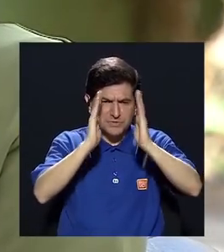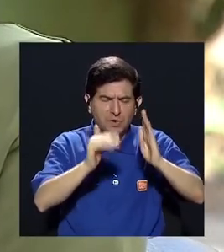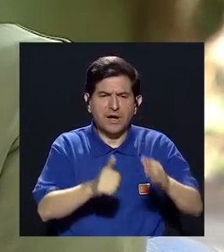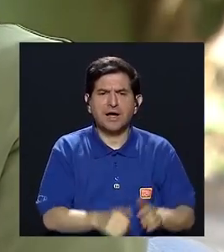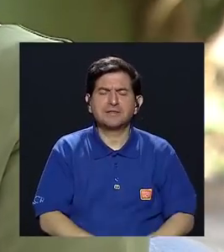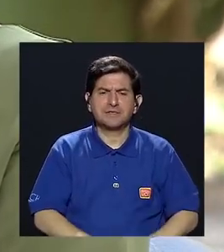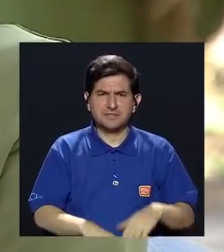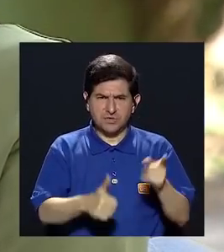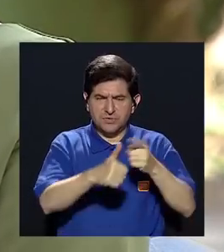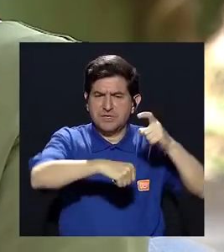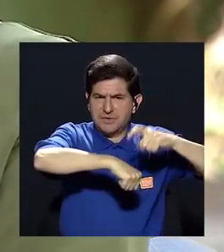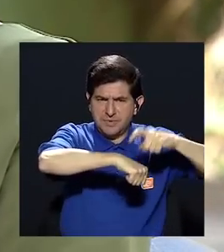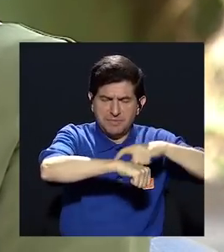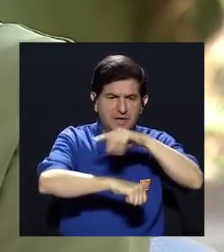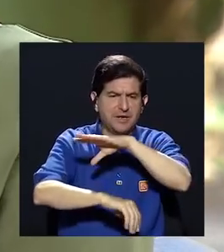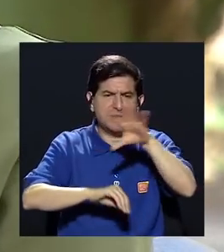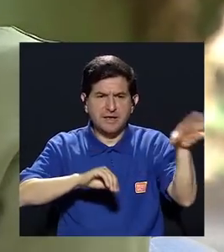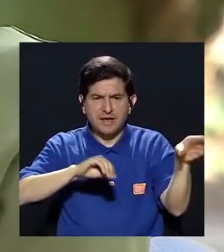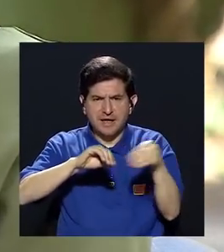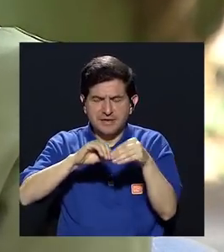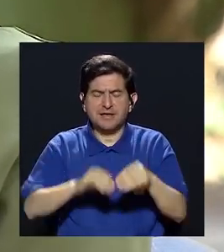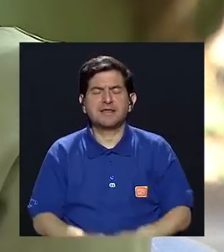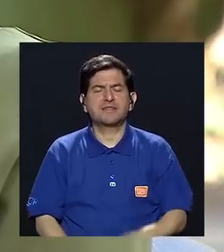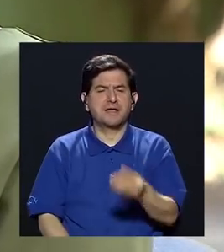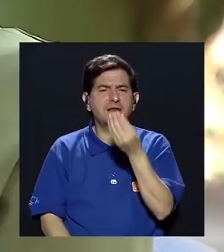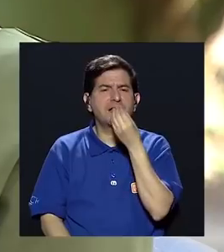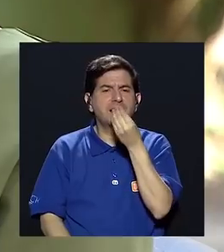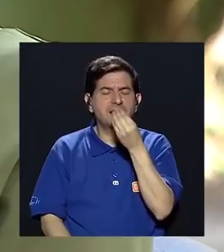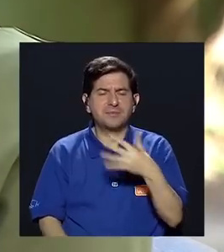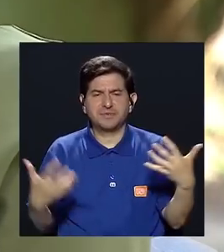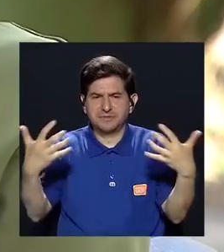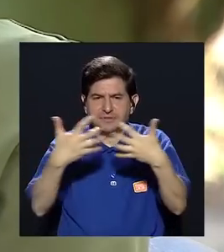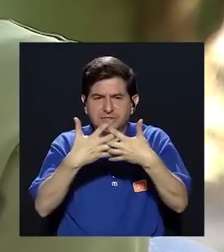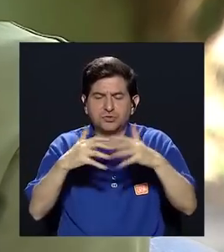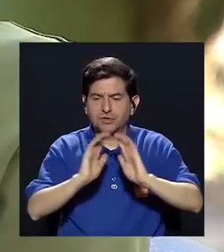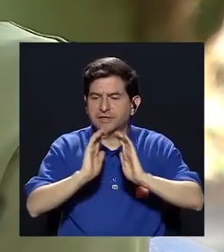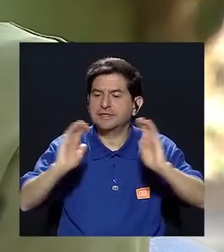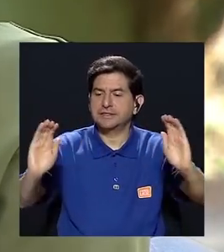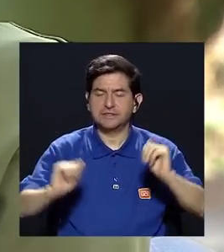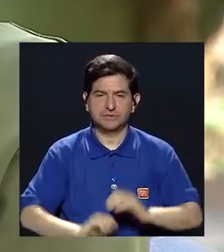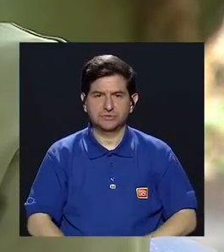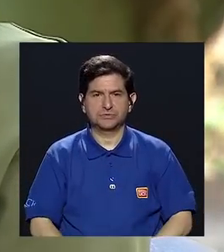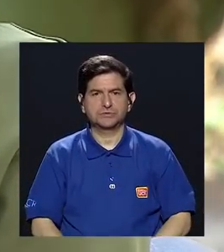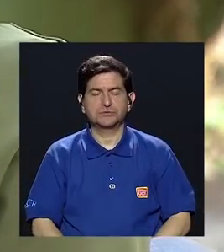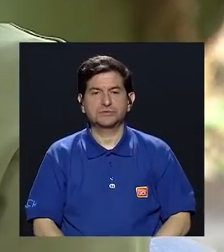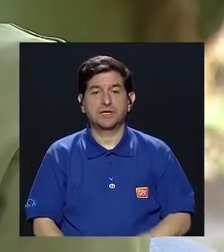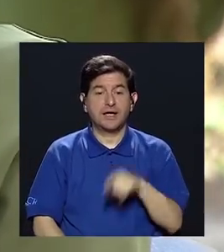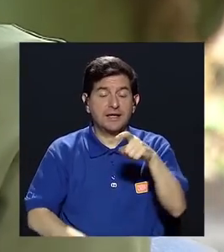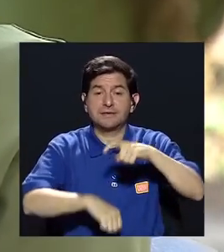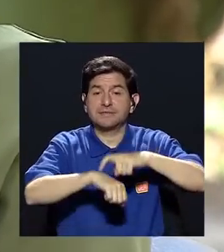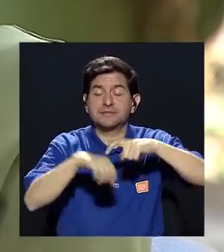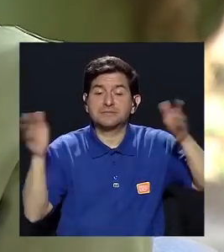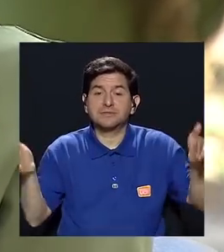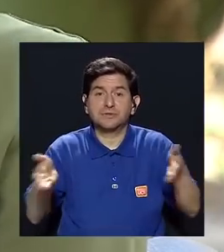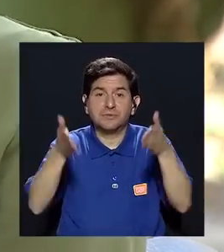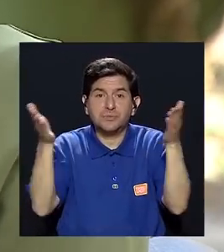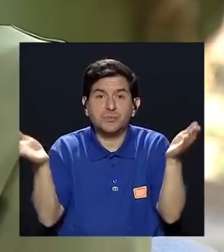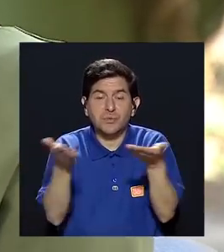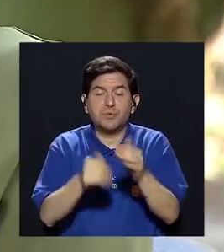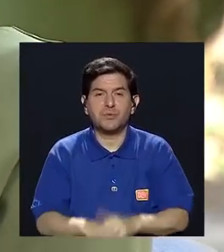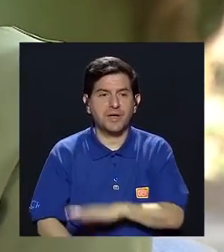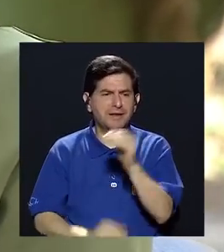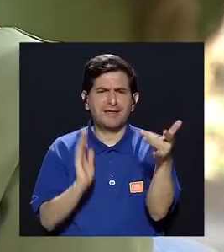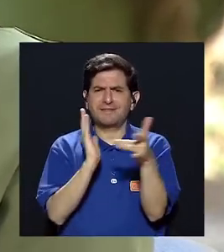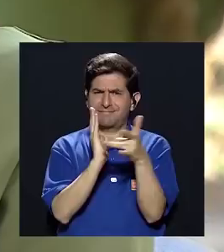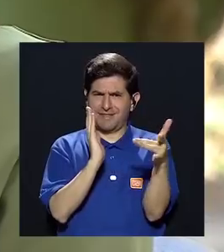atención primaria más alimentación complementaria a los niños. Entonces se promovió en ese momento, inclusive